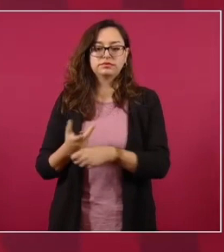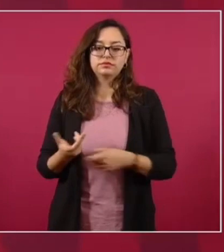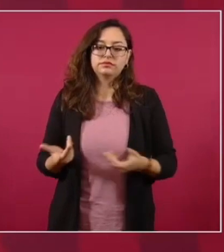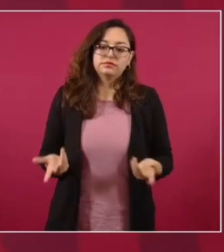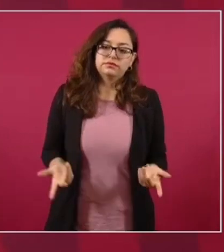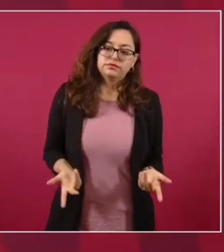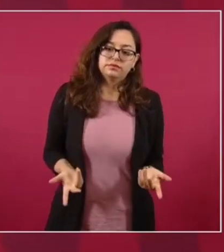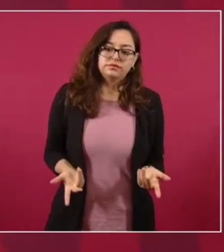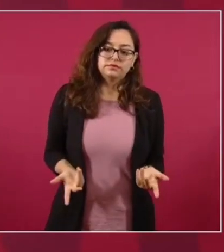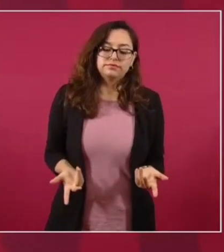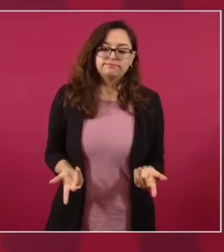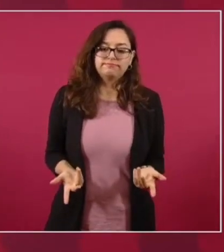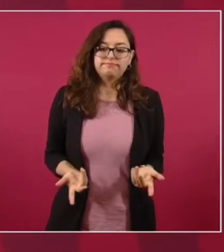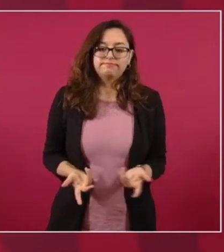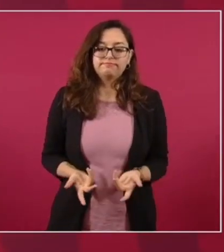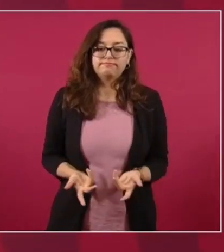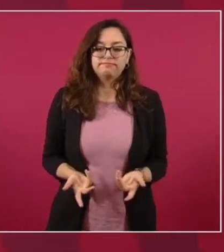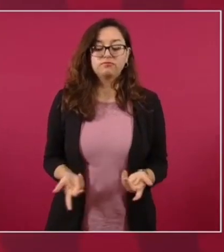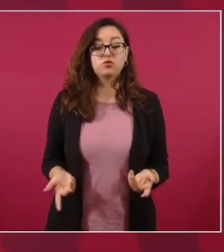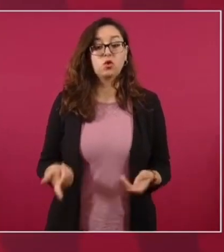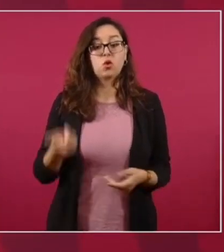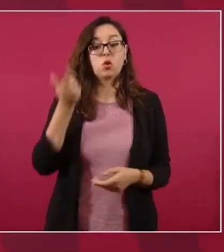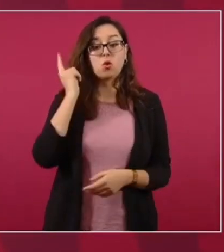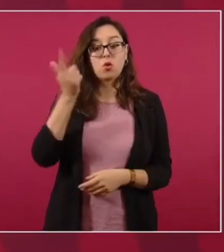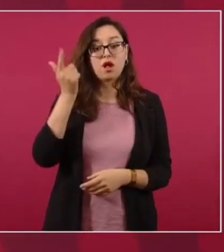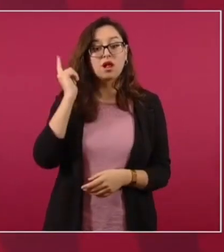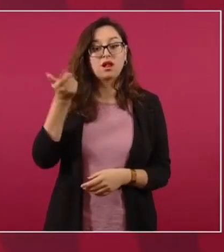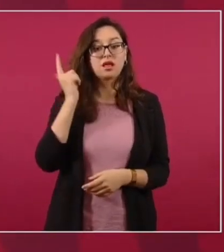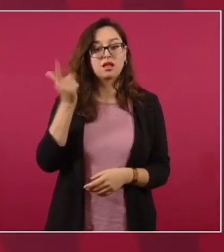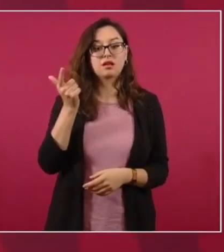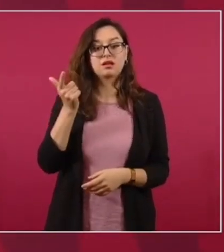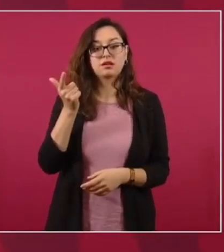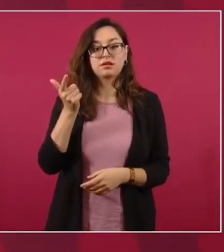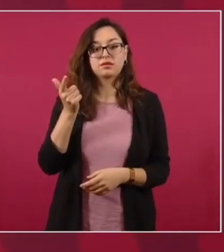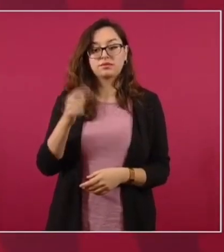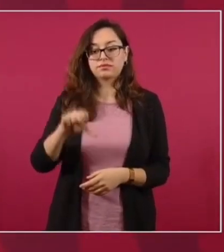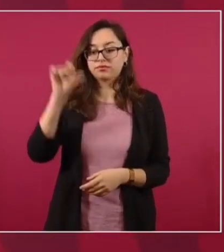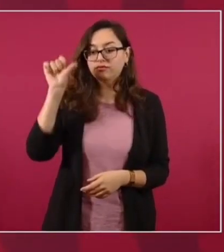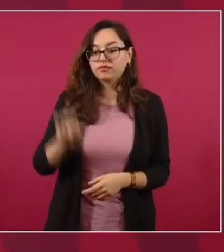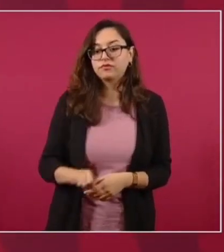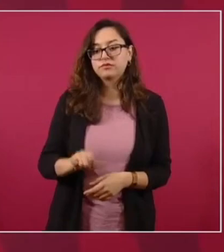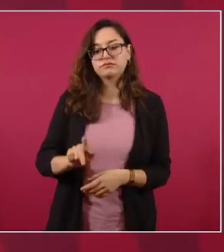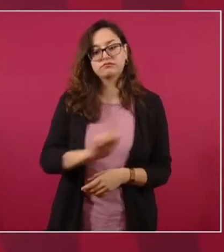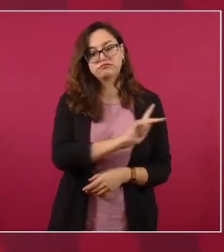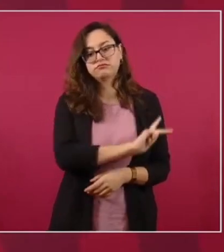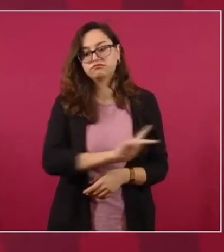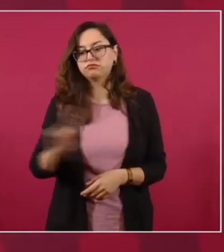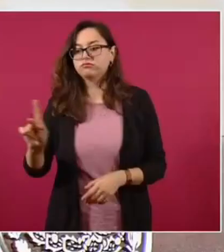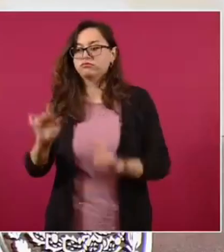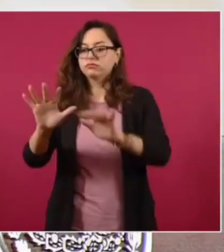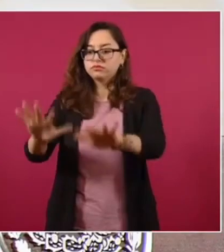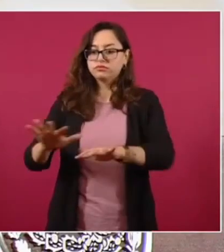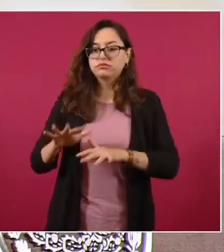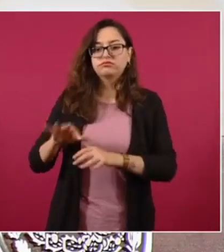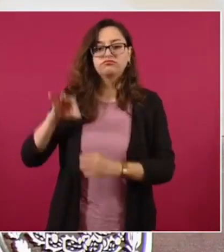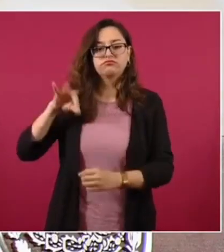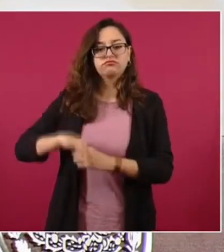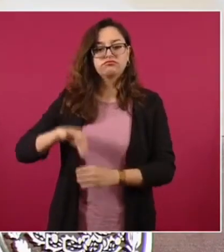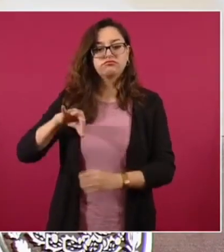Entonces, ojalá y el día de hoy sea unánime